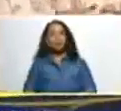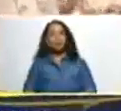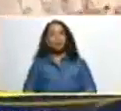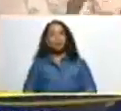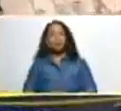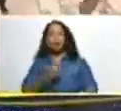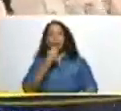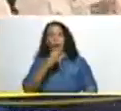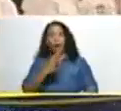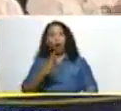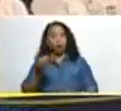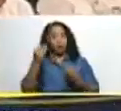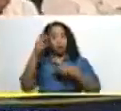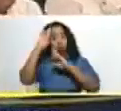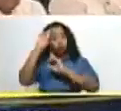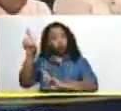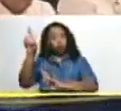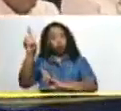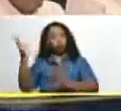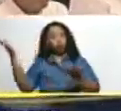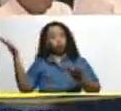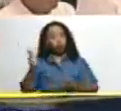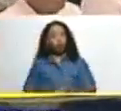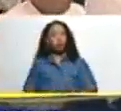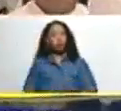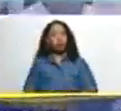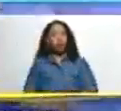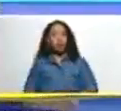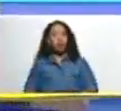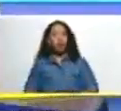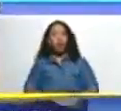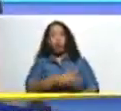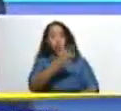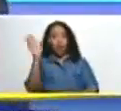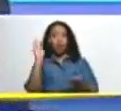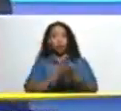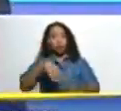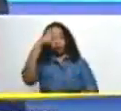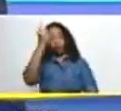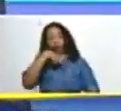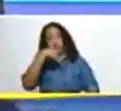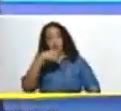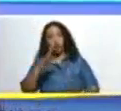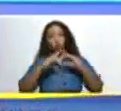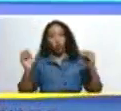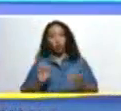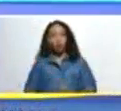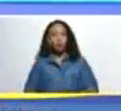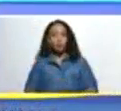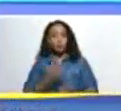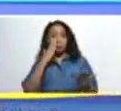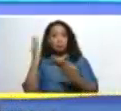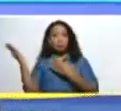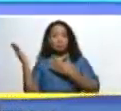Bueno, para que respeten, pues. Para que se pongan serio todito. Ahí está la